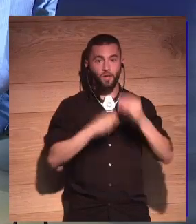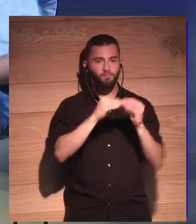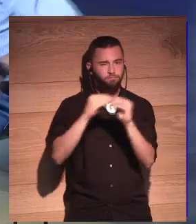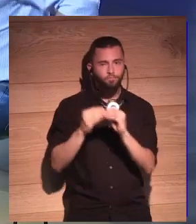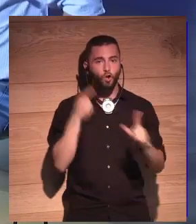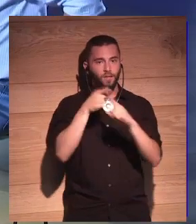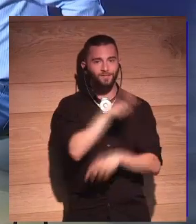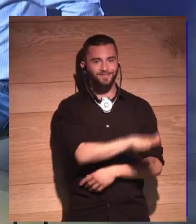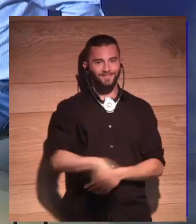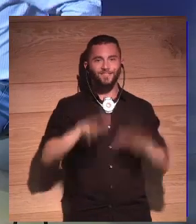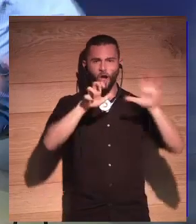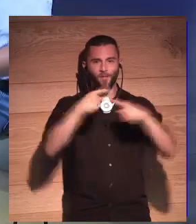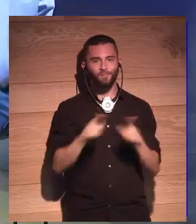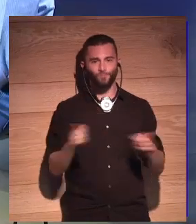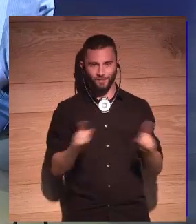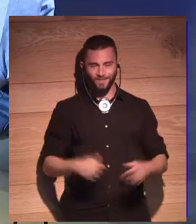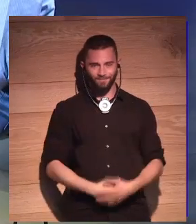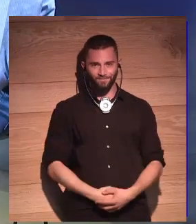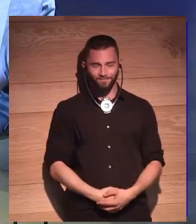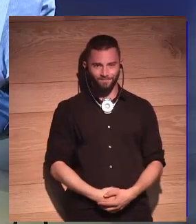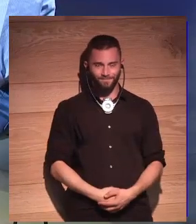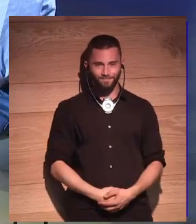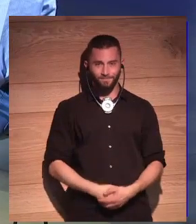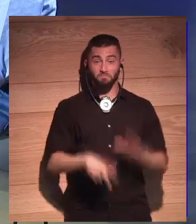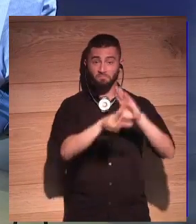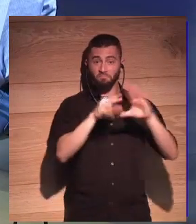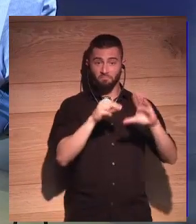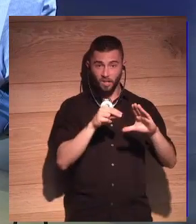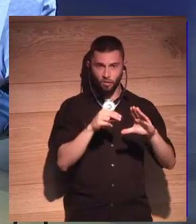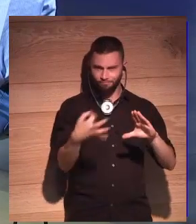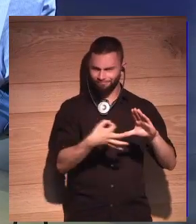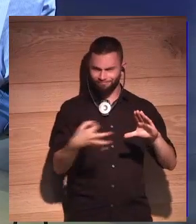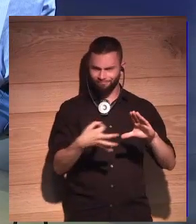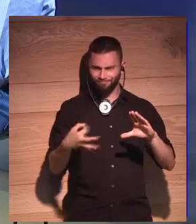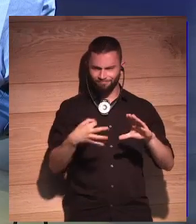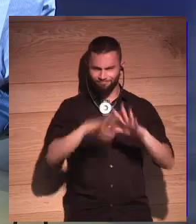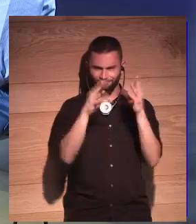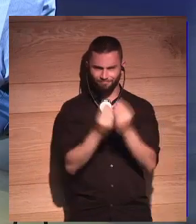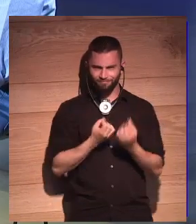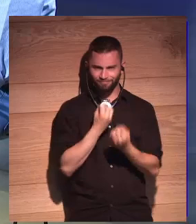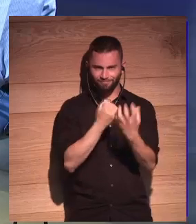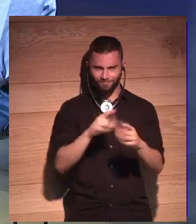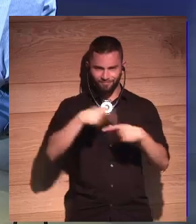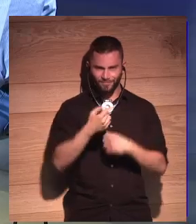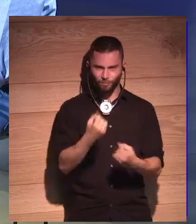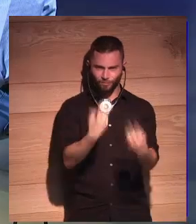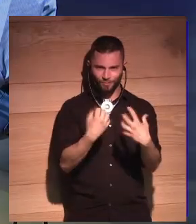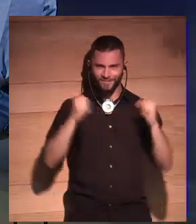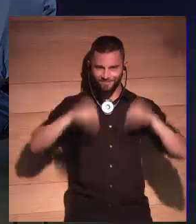niños aprendieran música y tenemos un vídeo estupendo que lo resume y ahora nos cuentas, ¿vale? Vale.